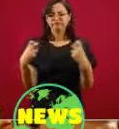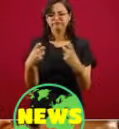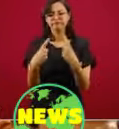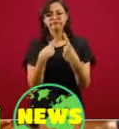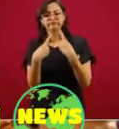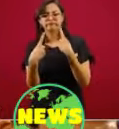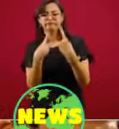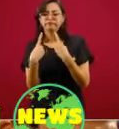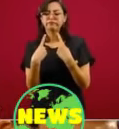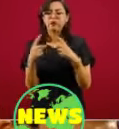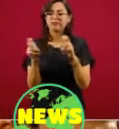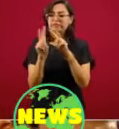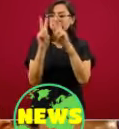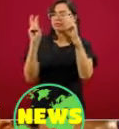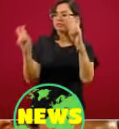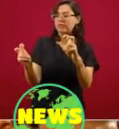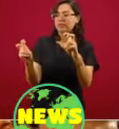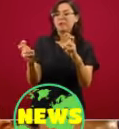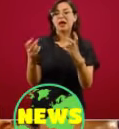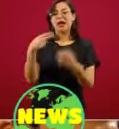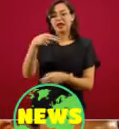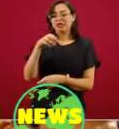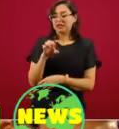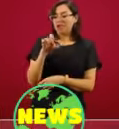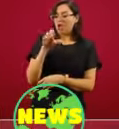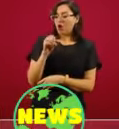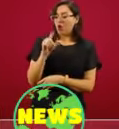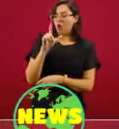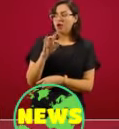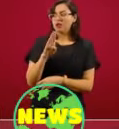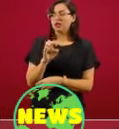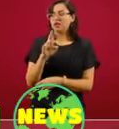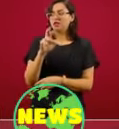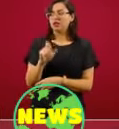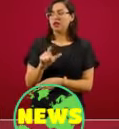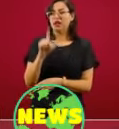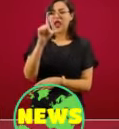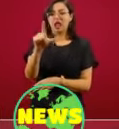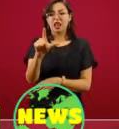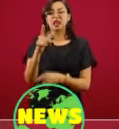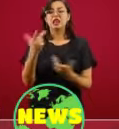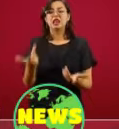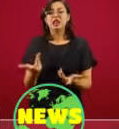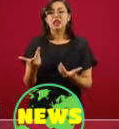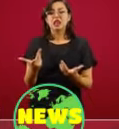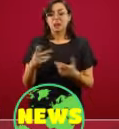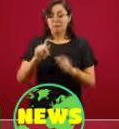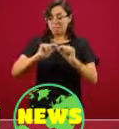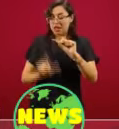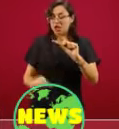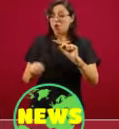para analizar el daño que causó a México y al mundo